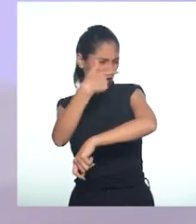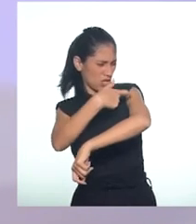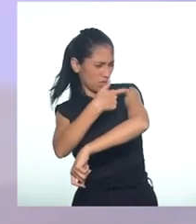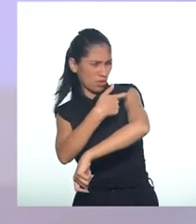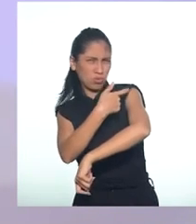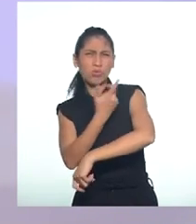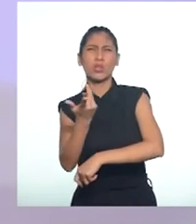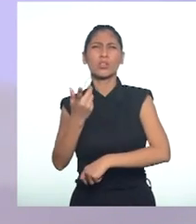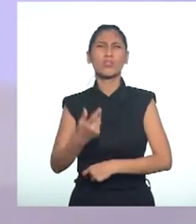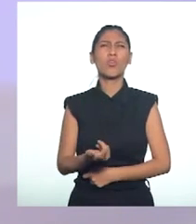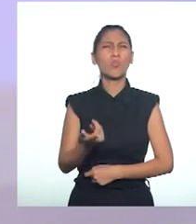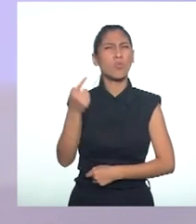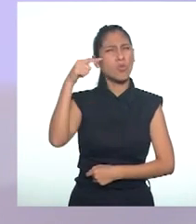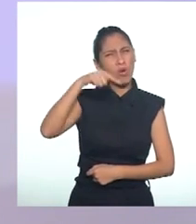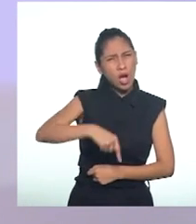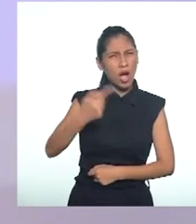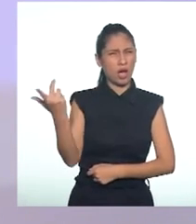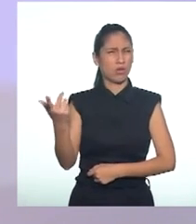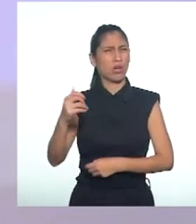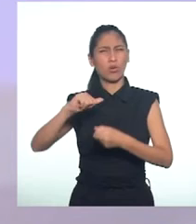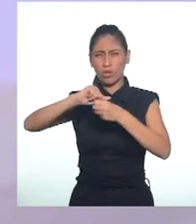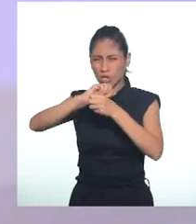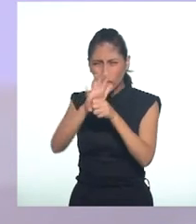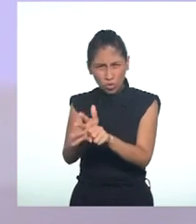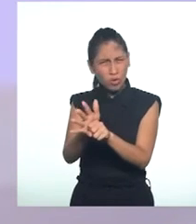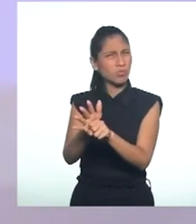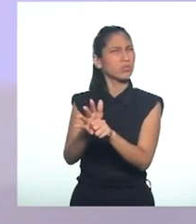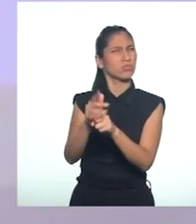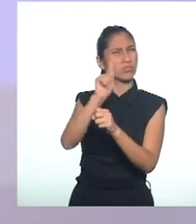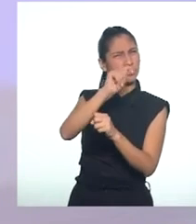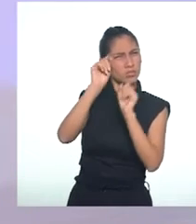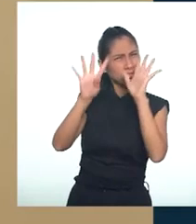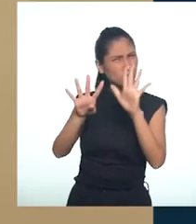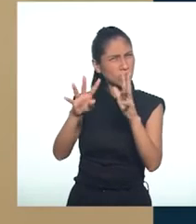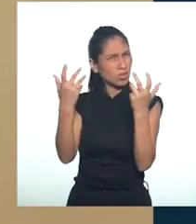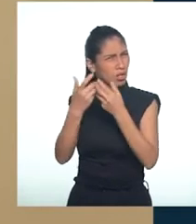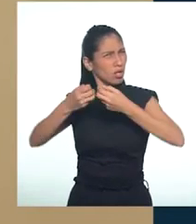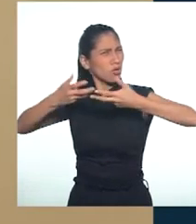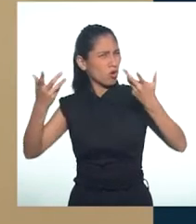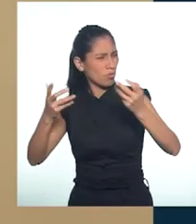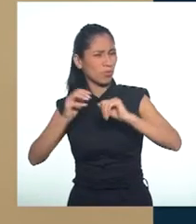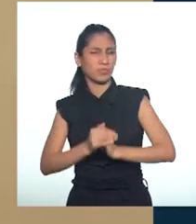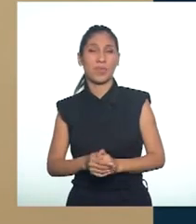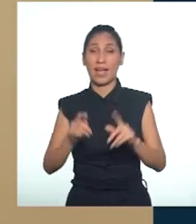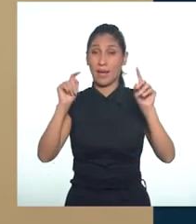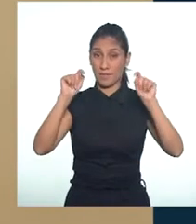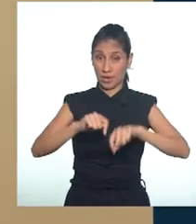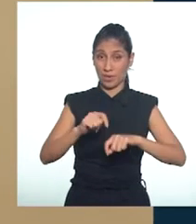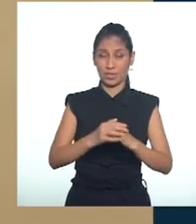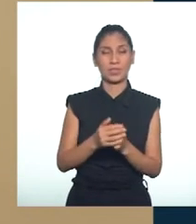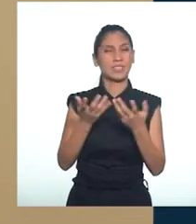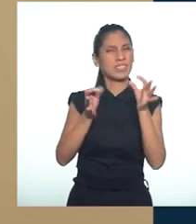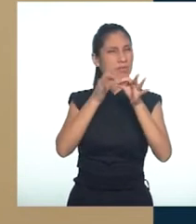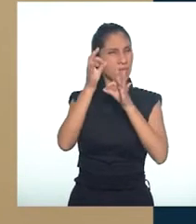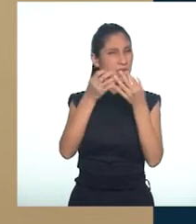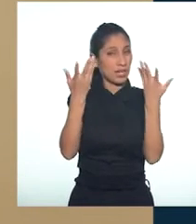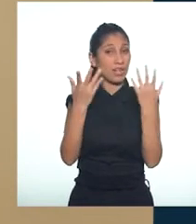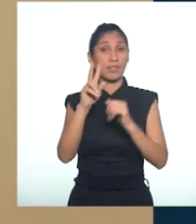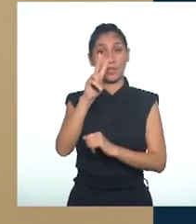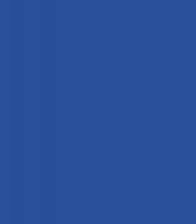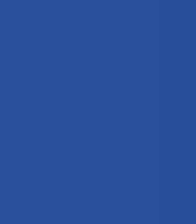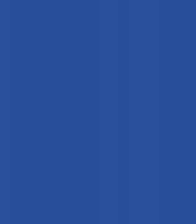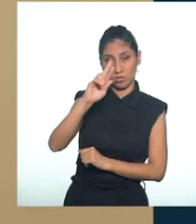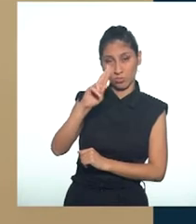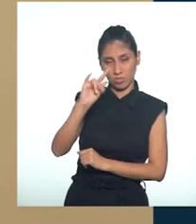en el caso de nuestro terrible enemigo, el COVID-19? Para hablar de ello, hablemos de lo que son